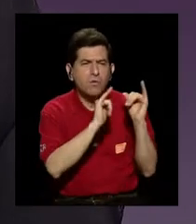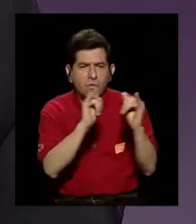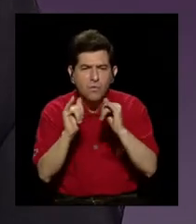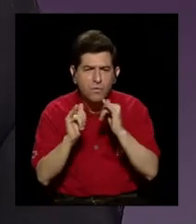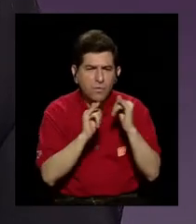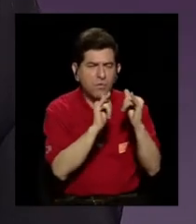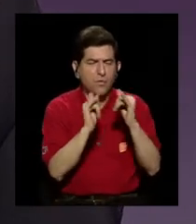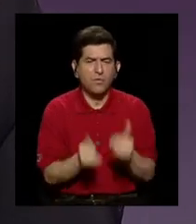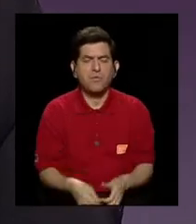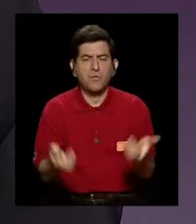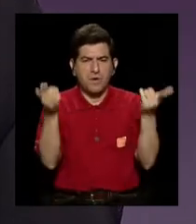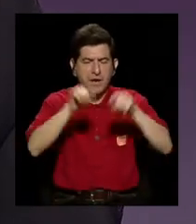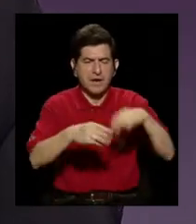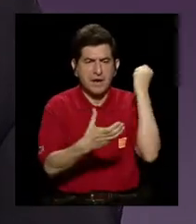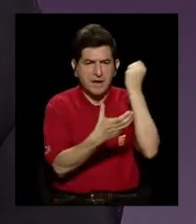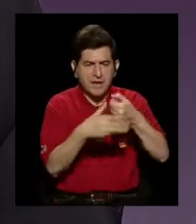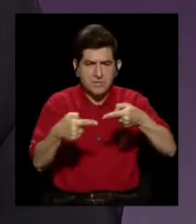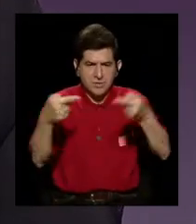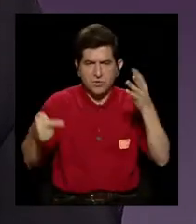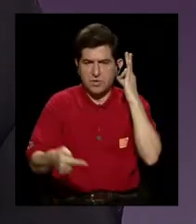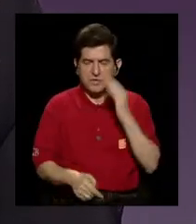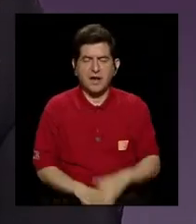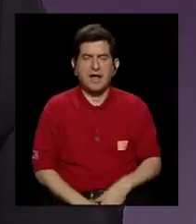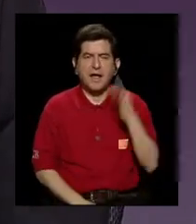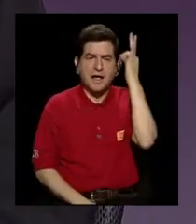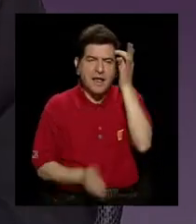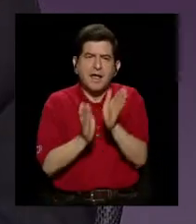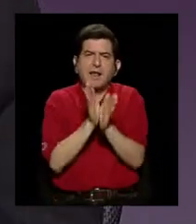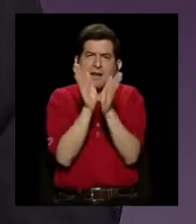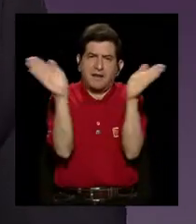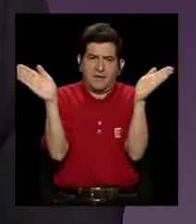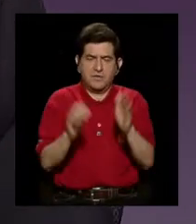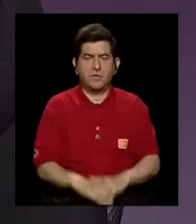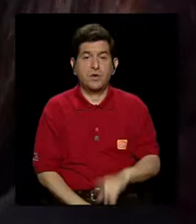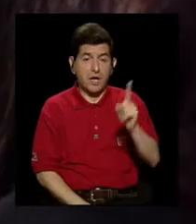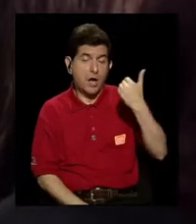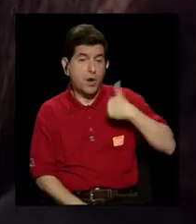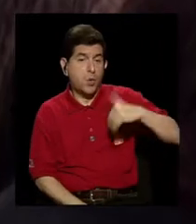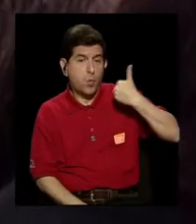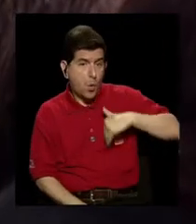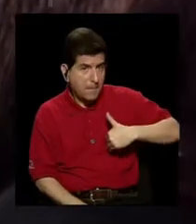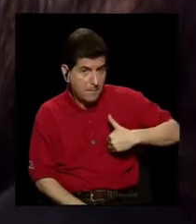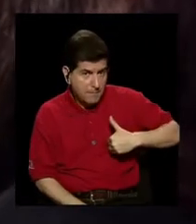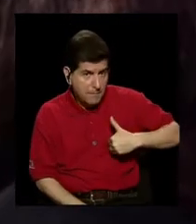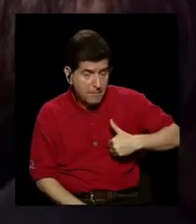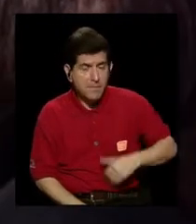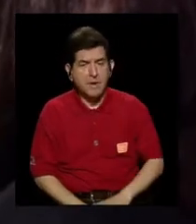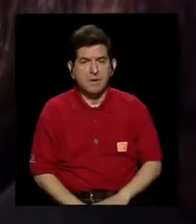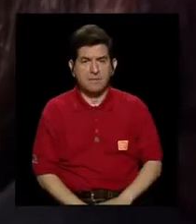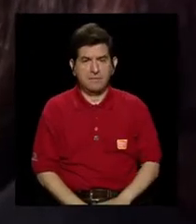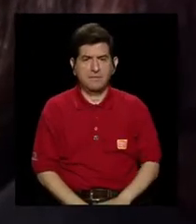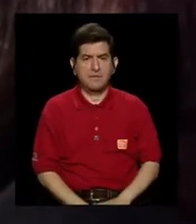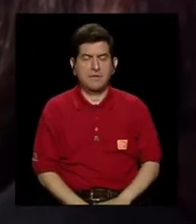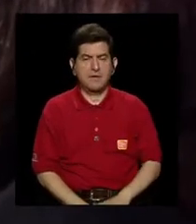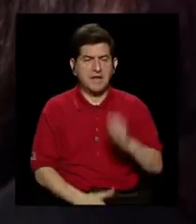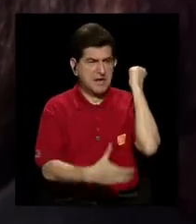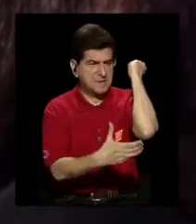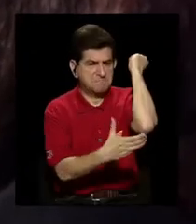común denominador, en este caso de femicidio, desde la teoría general, es que un hombre